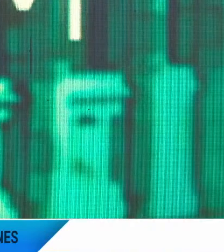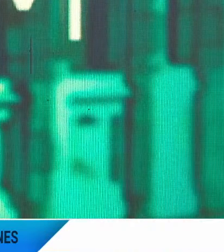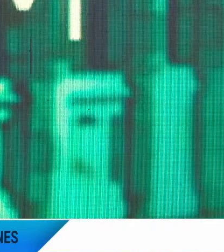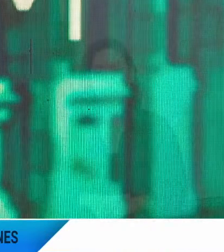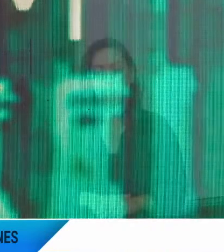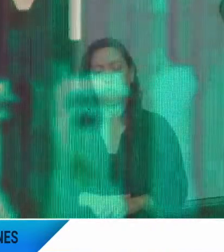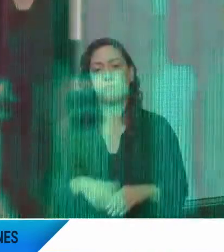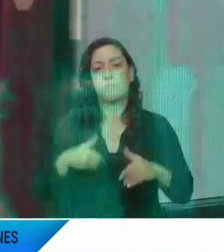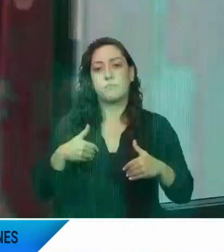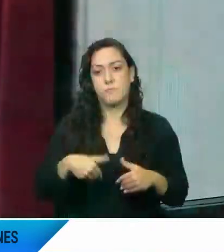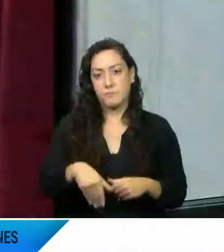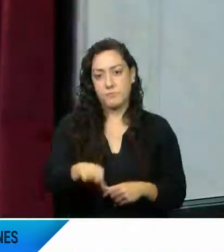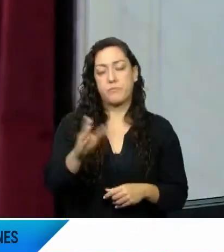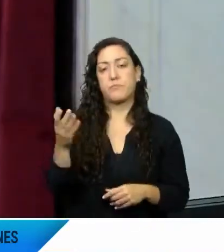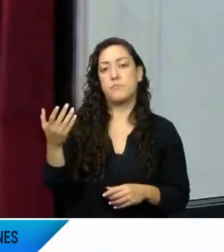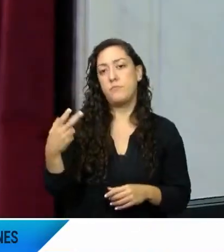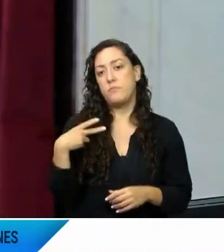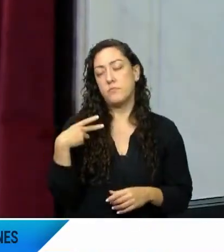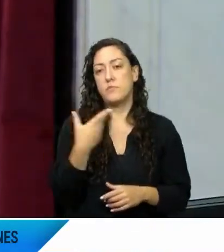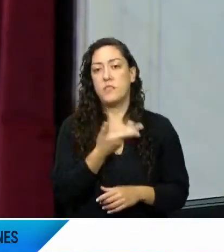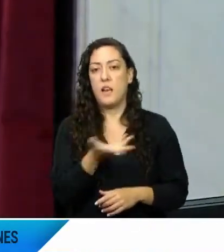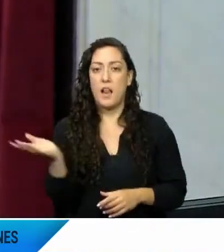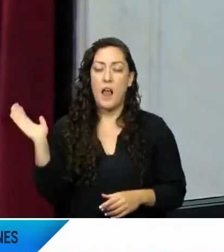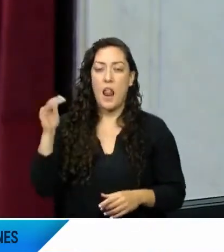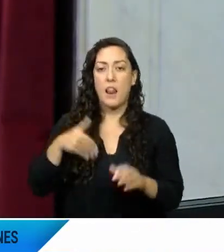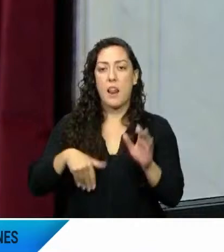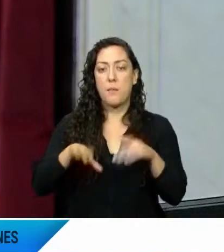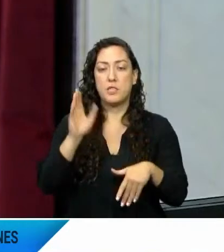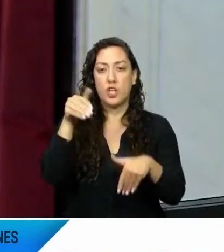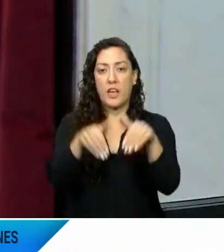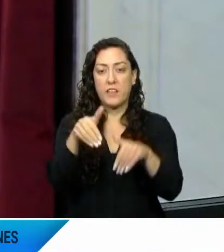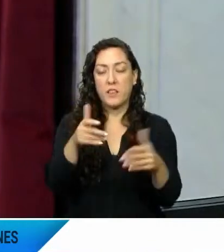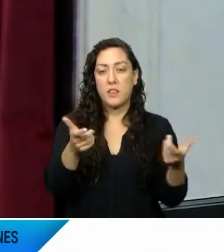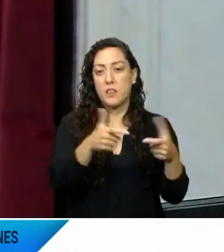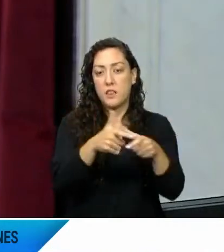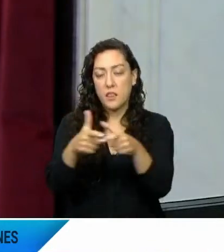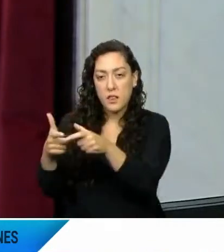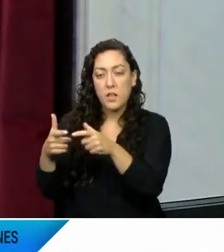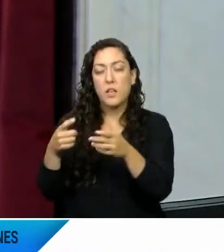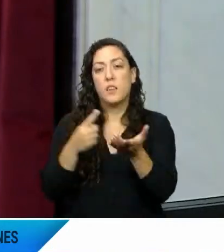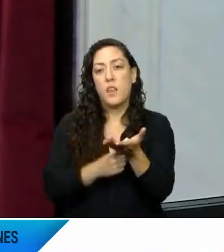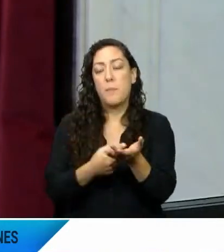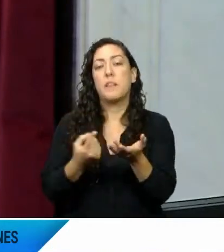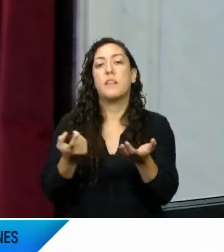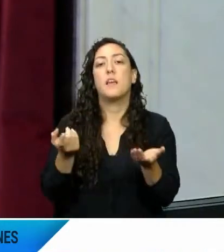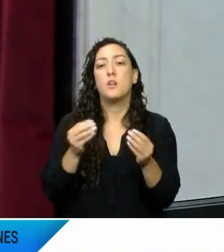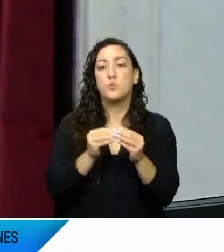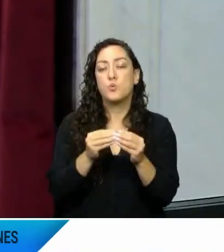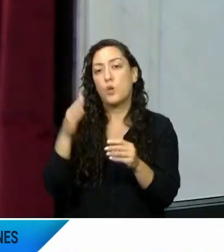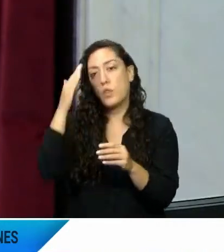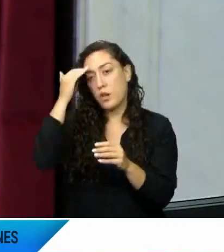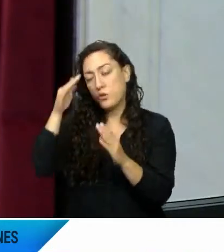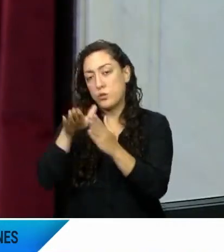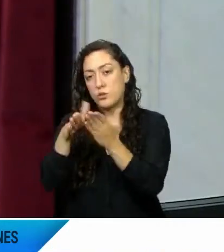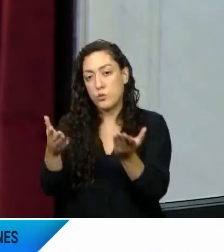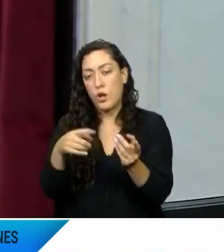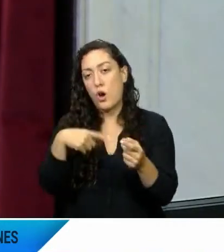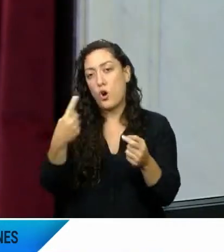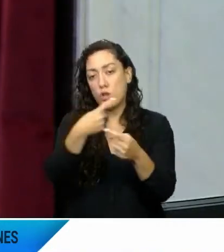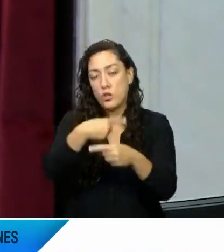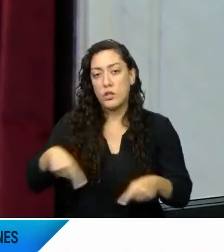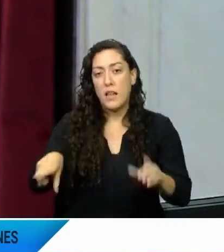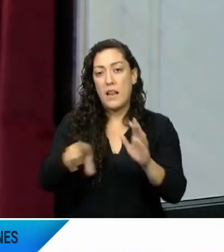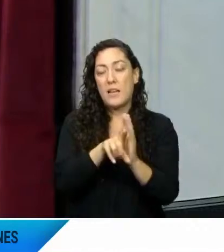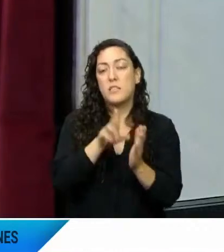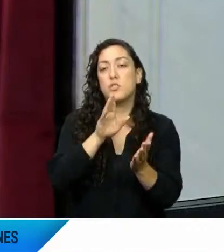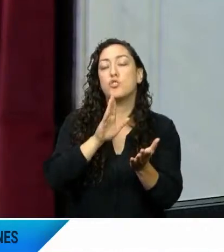Se va a votar en general y en particular el dictamen de mayoría de las comisiones de asuntos constitucionales y otras recaído en el proyecto de ley